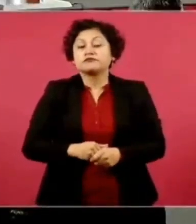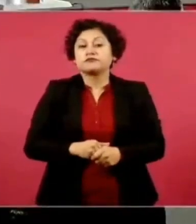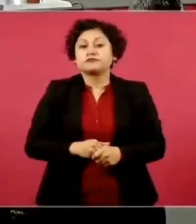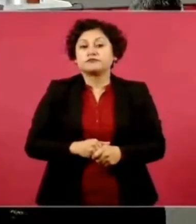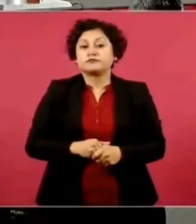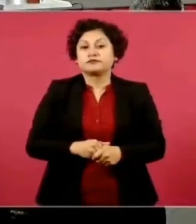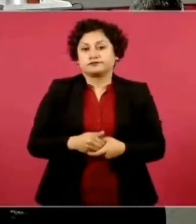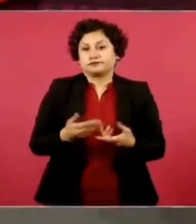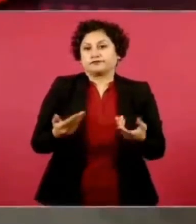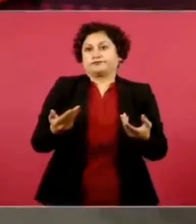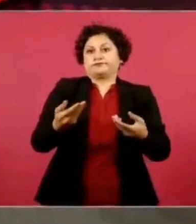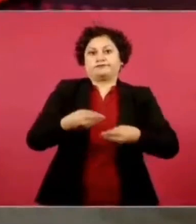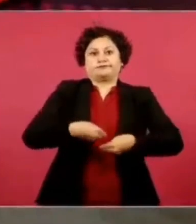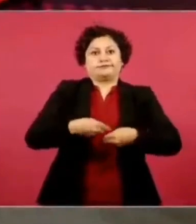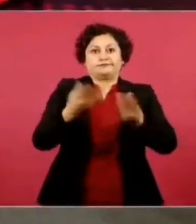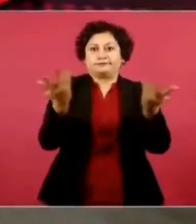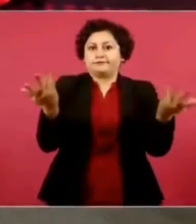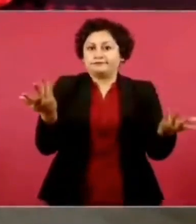Claro que sí.